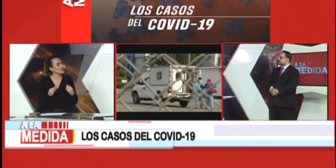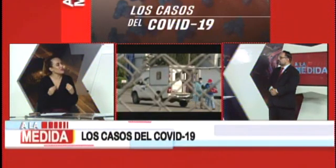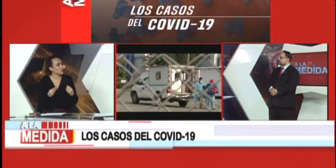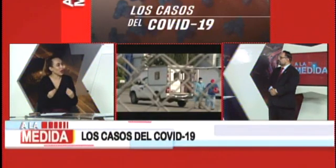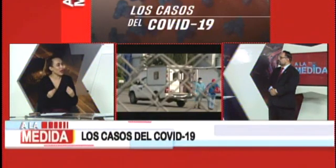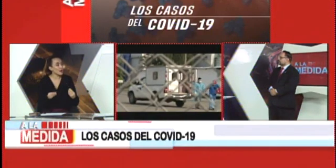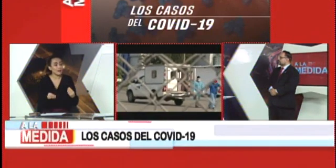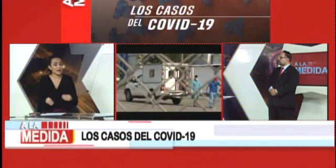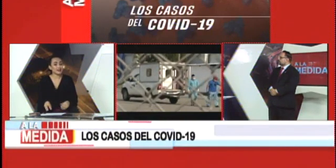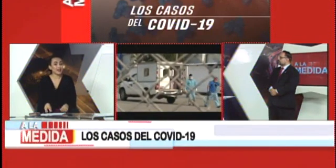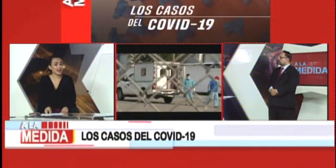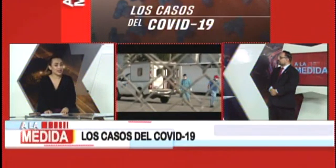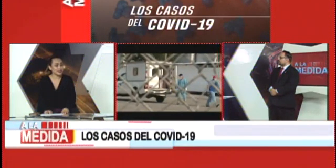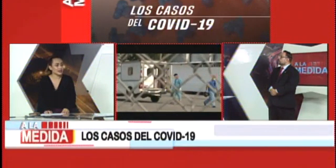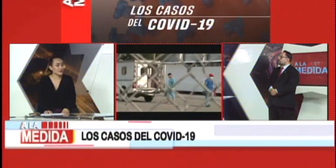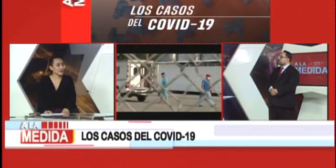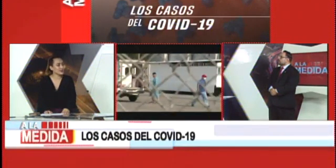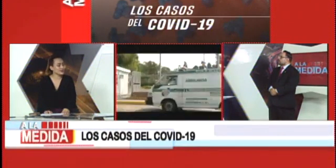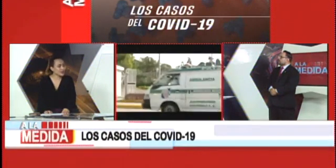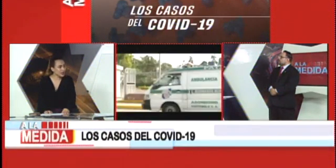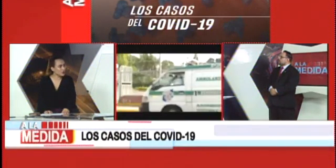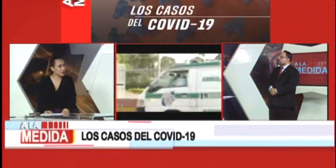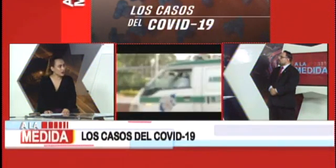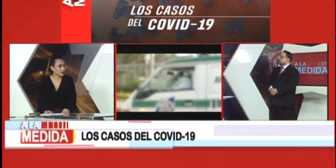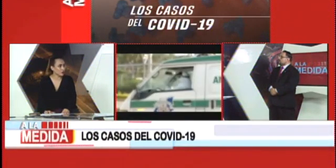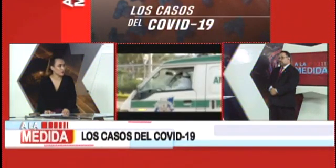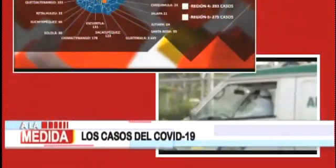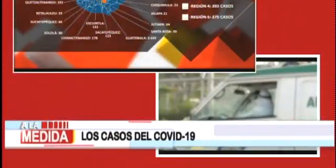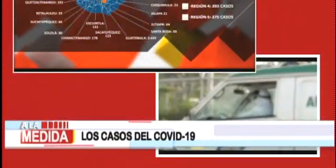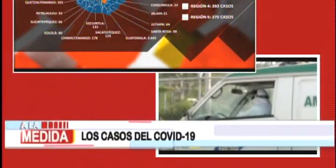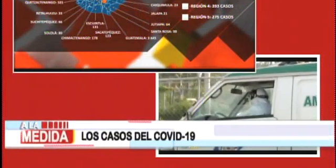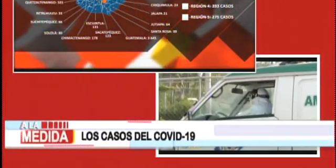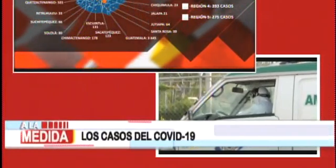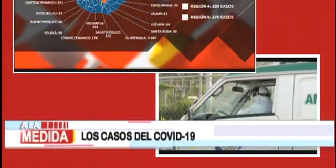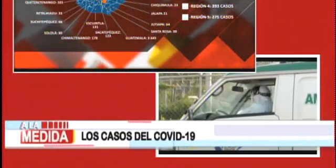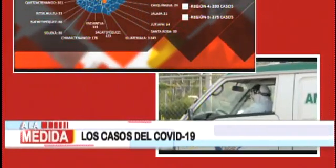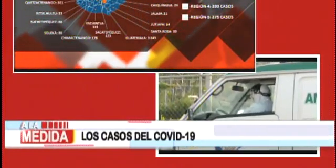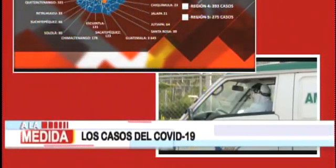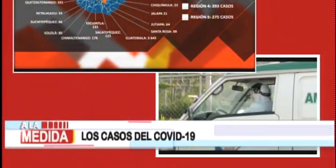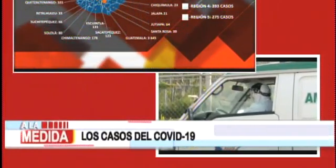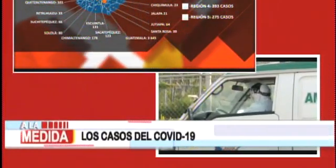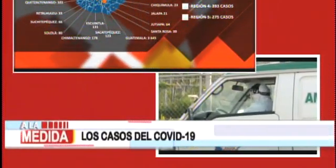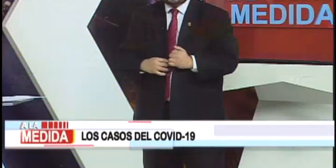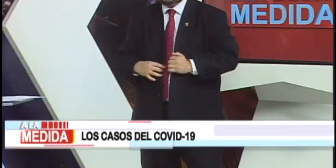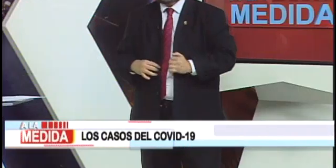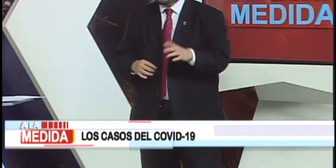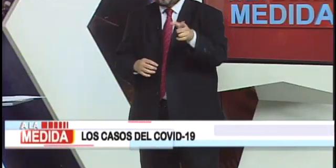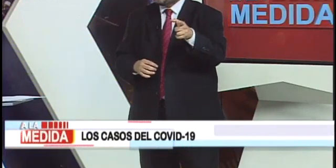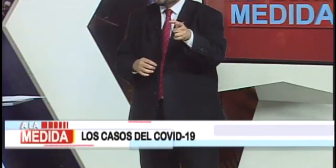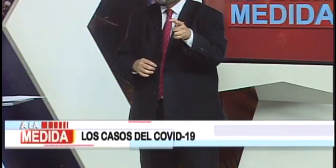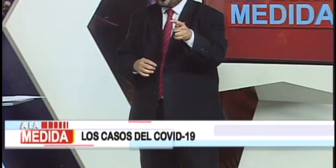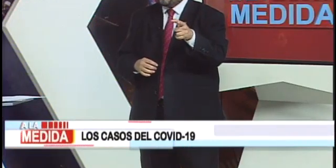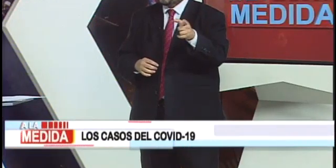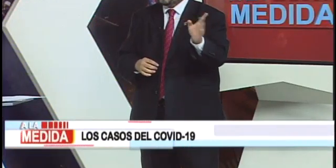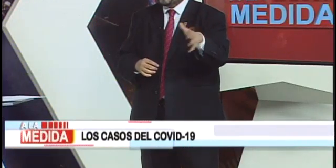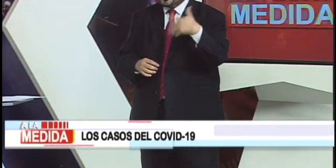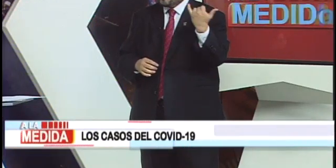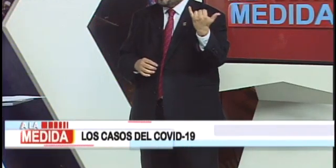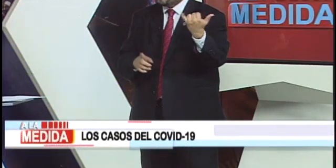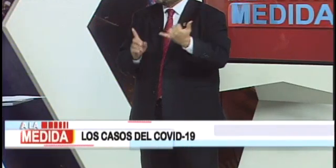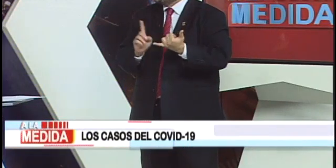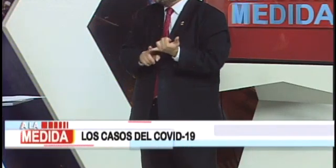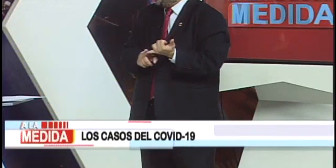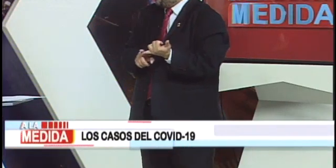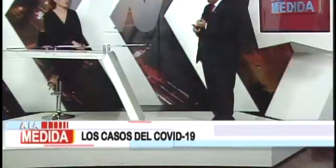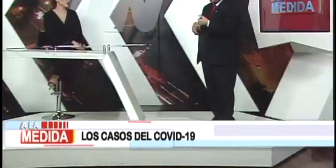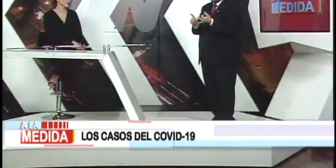a nivel individual para evitar que estas cifras se sigan aumentando. Me parece muy bien dicho, Sandy, porque lo que no tenemos que llegar a hacer es acostumbrarnos y decir,